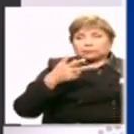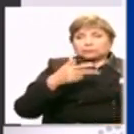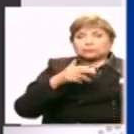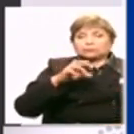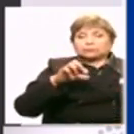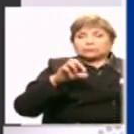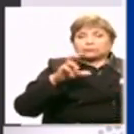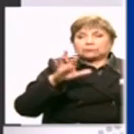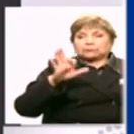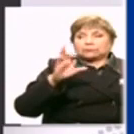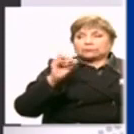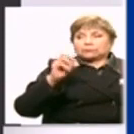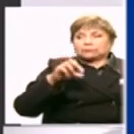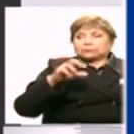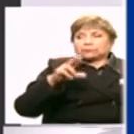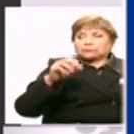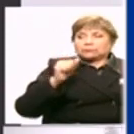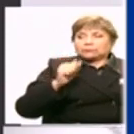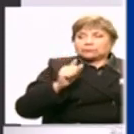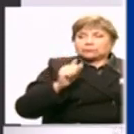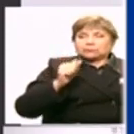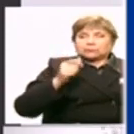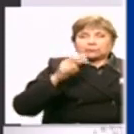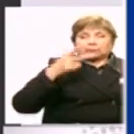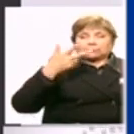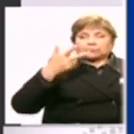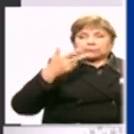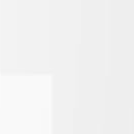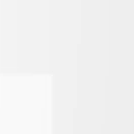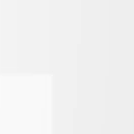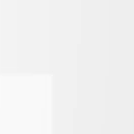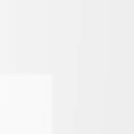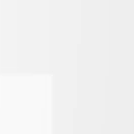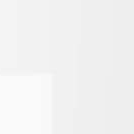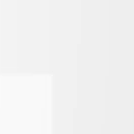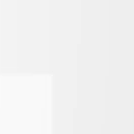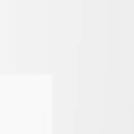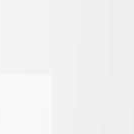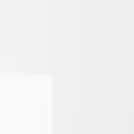tema, evidentemente, de educación para que puedan volver nuestros niños a las aulas.